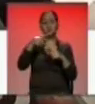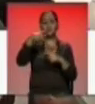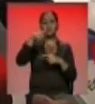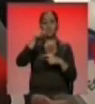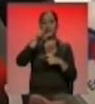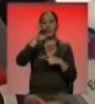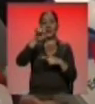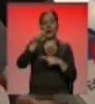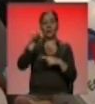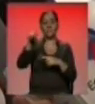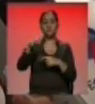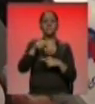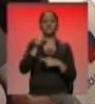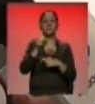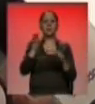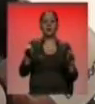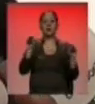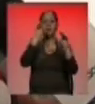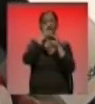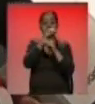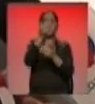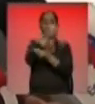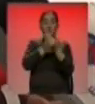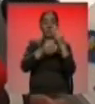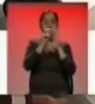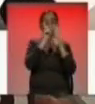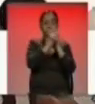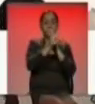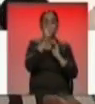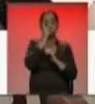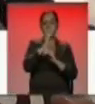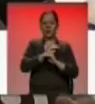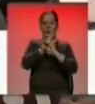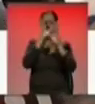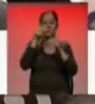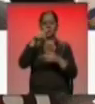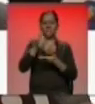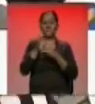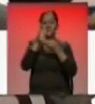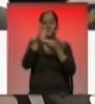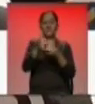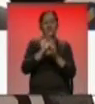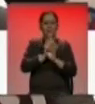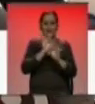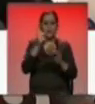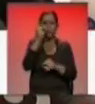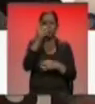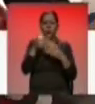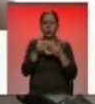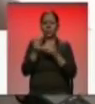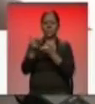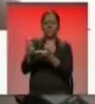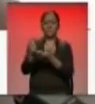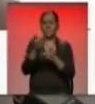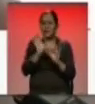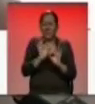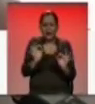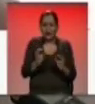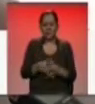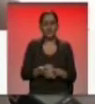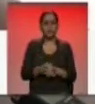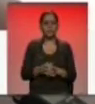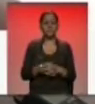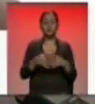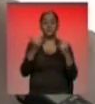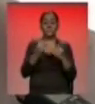transferencias que Arturo E. hizo de vuelta, con lo cual determinamos que no se ha beneficiado en un dólar Arturo E. Son